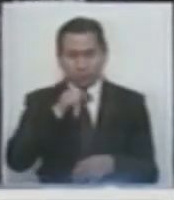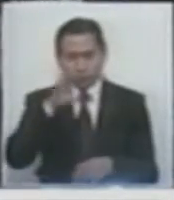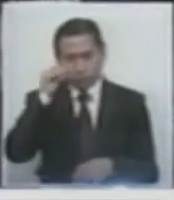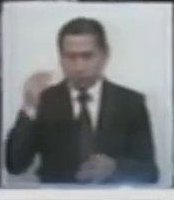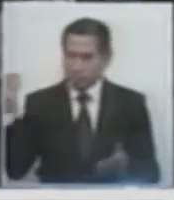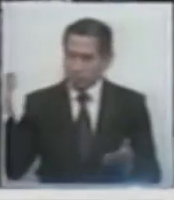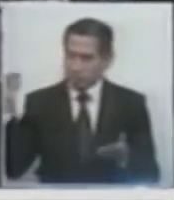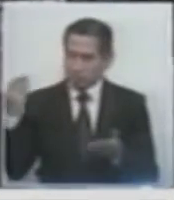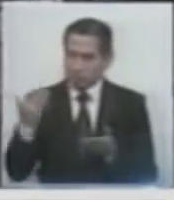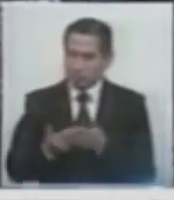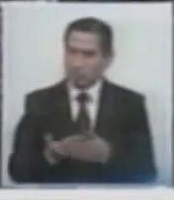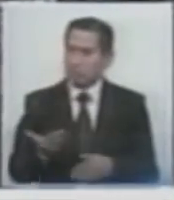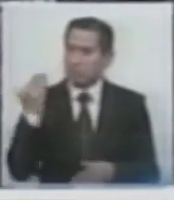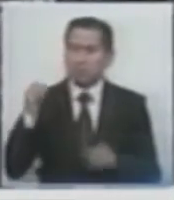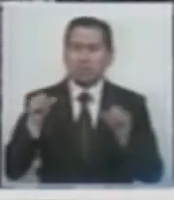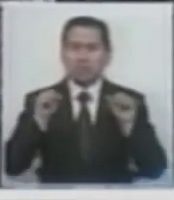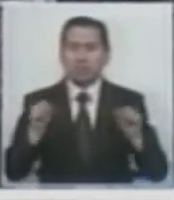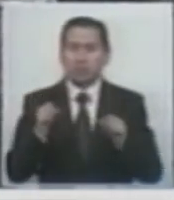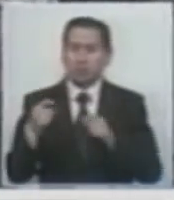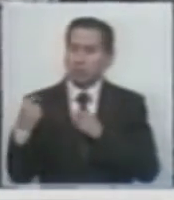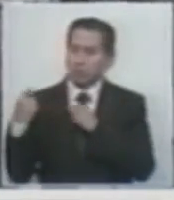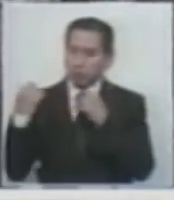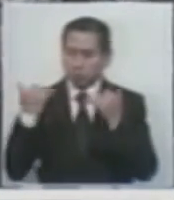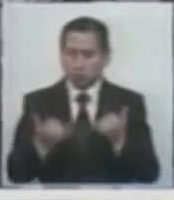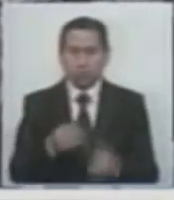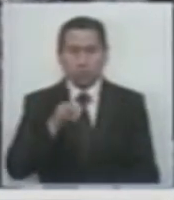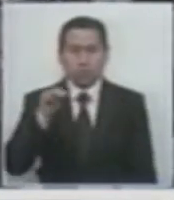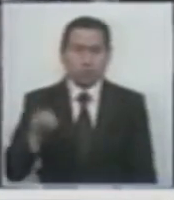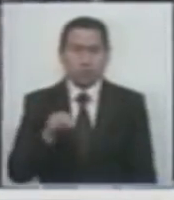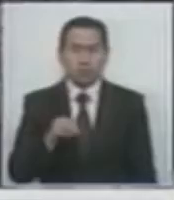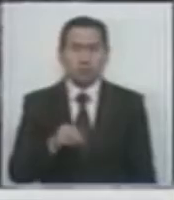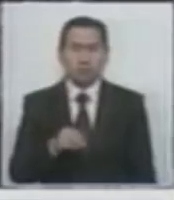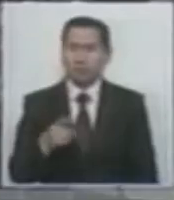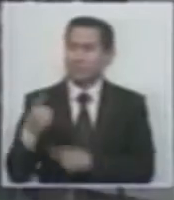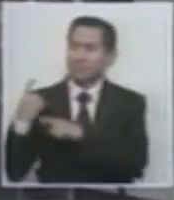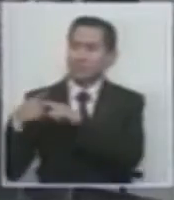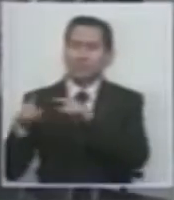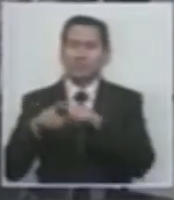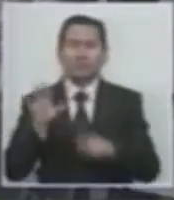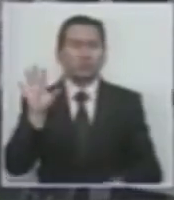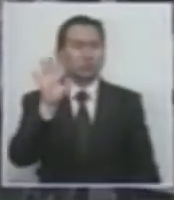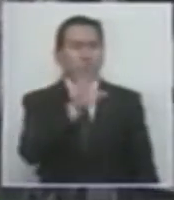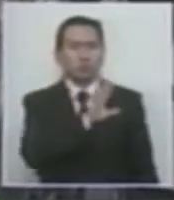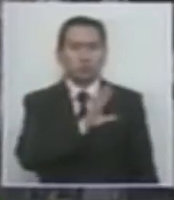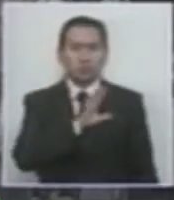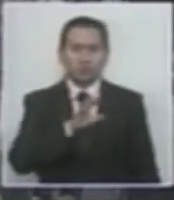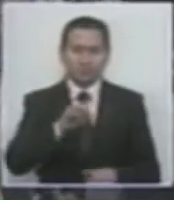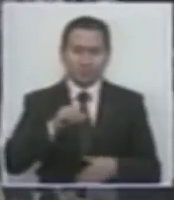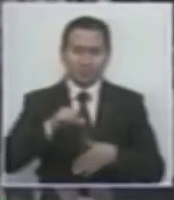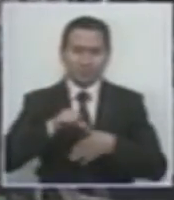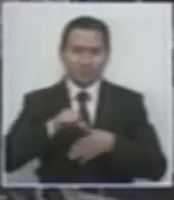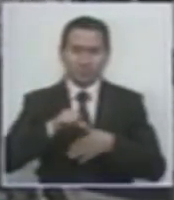instruye la cuarentena para los repatriados en distintos puntos del país